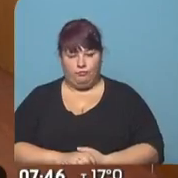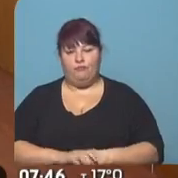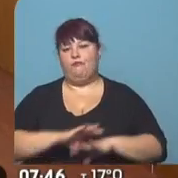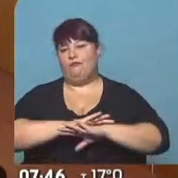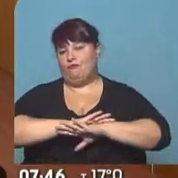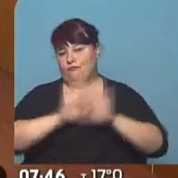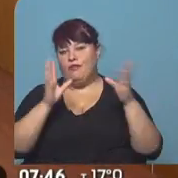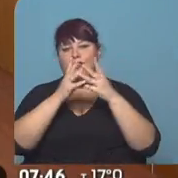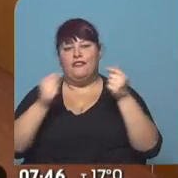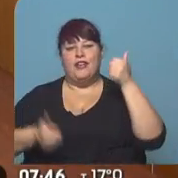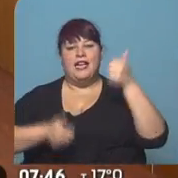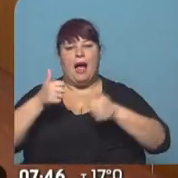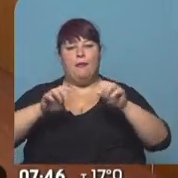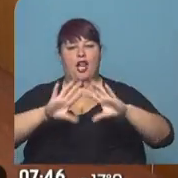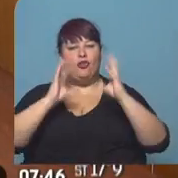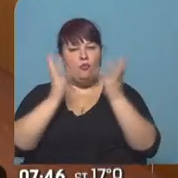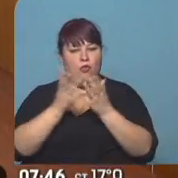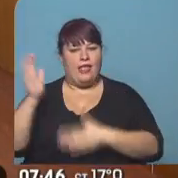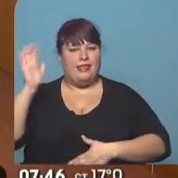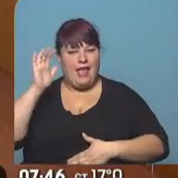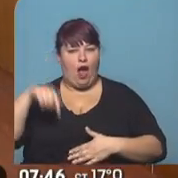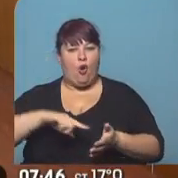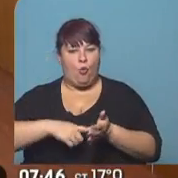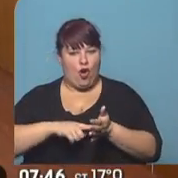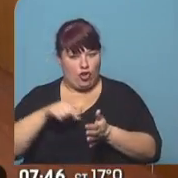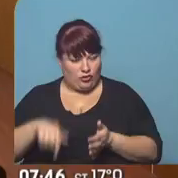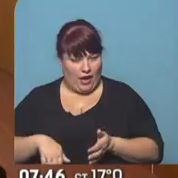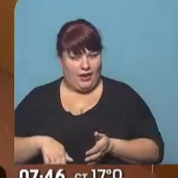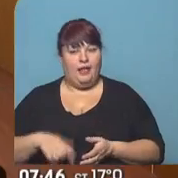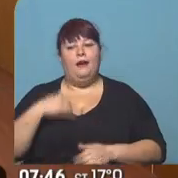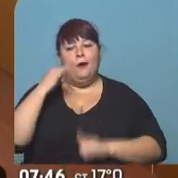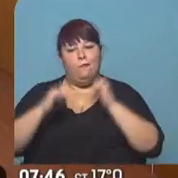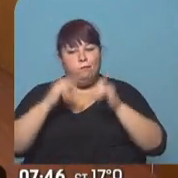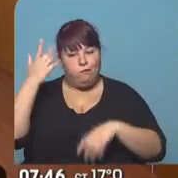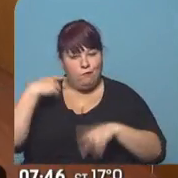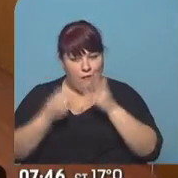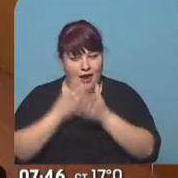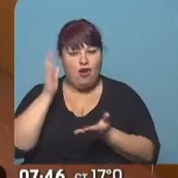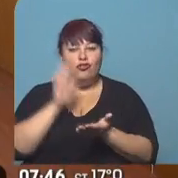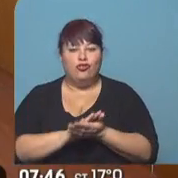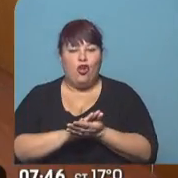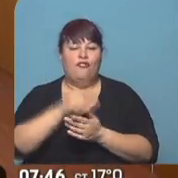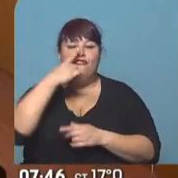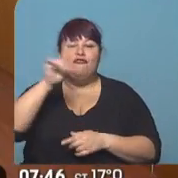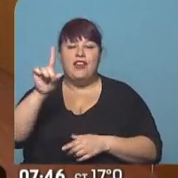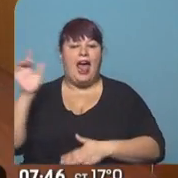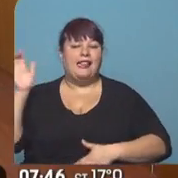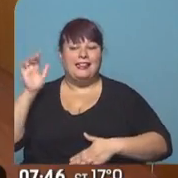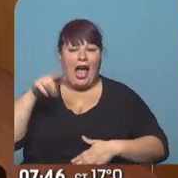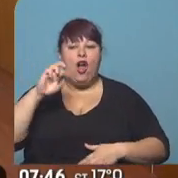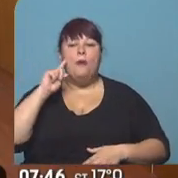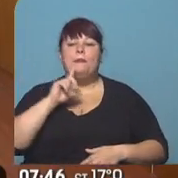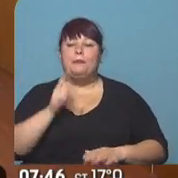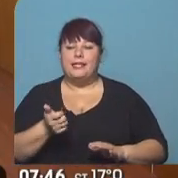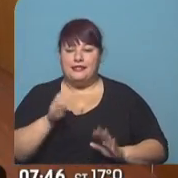Y llegó el final del Campeonato Mundial de Tango de Buenos Aires. Habíamos hablado ayer a la mañana de lo que fue la final de tango